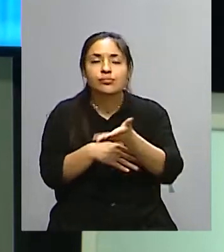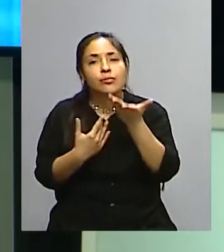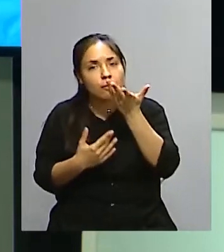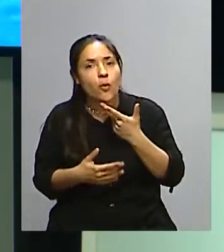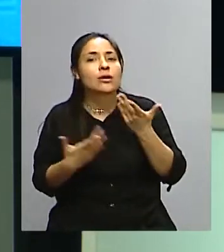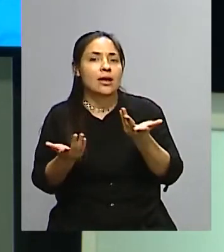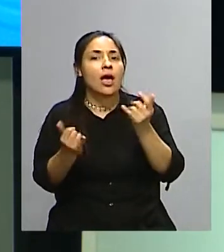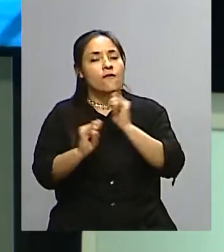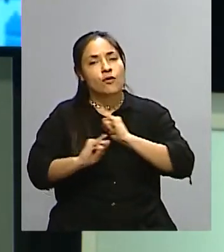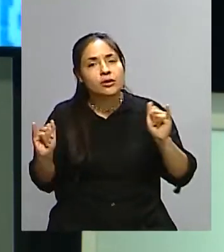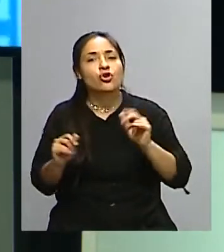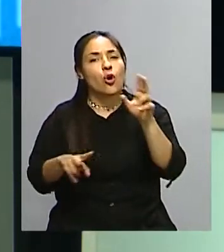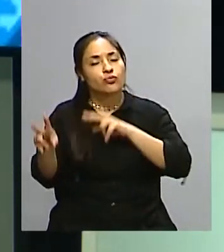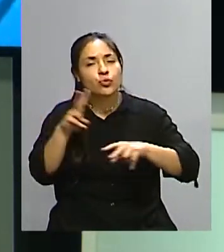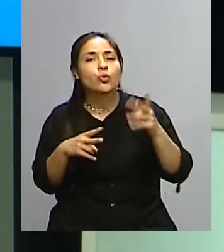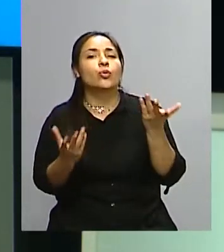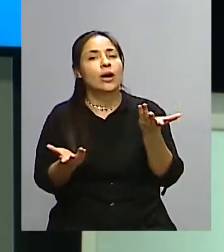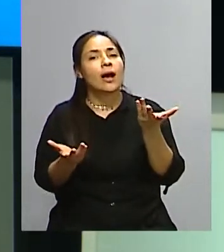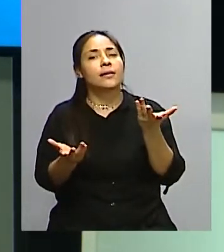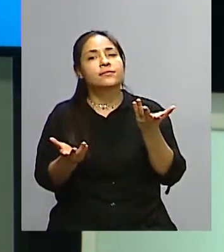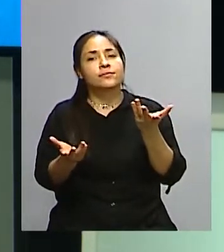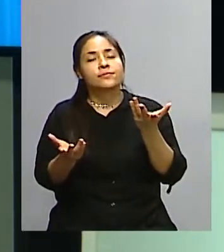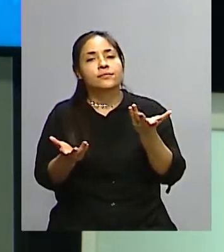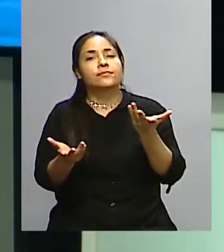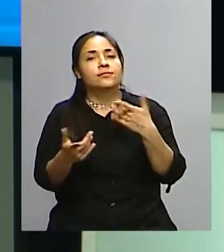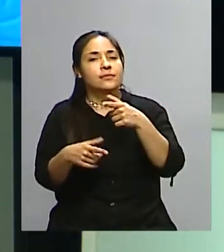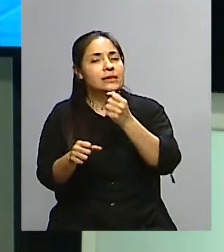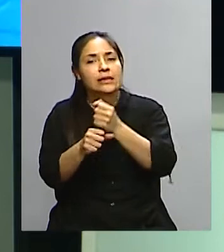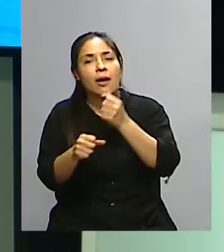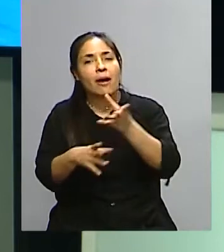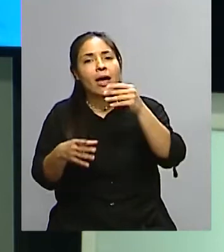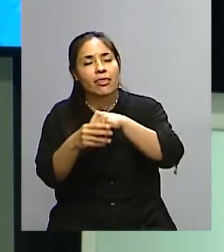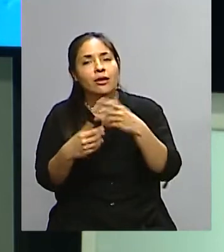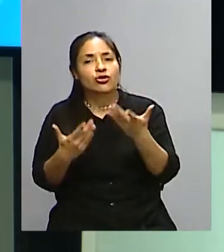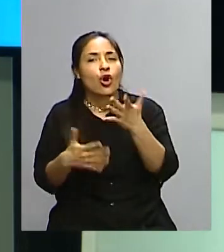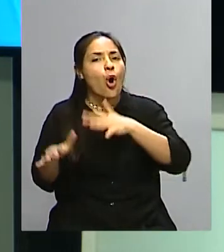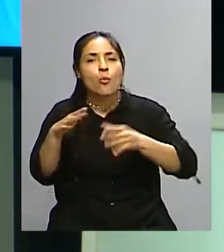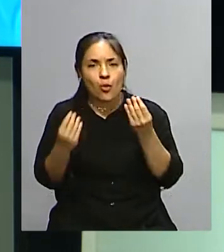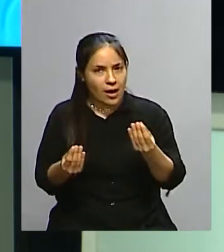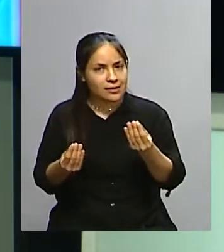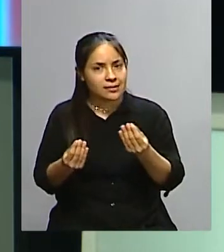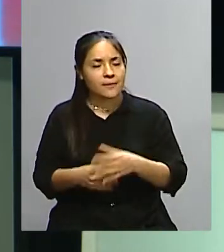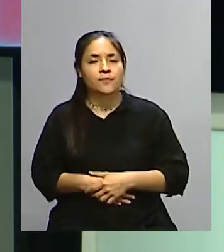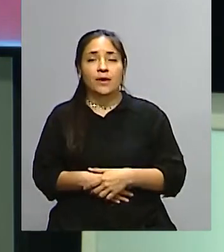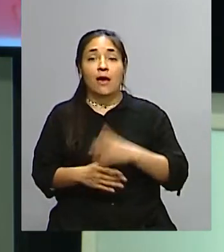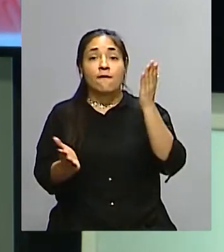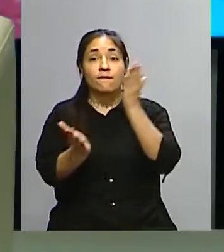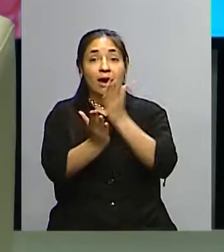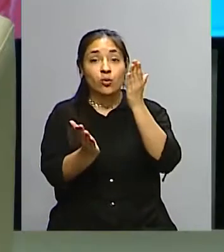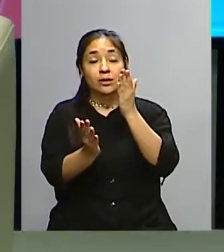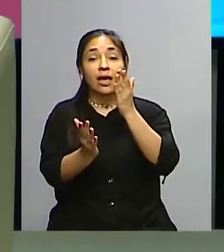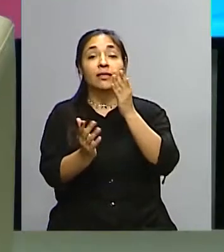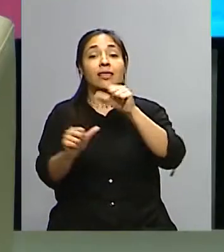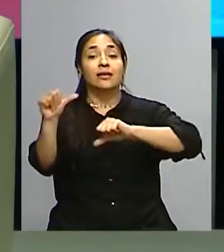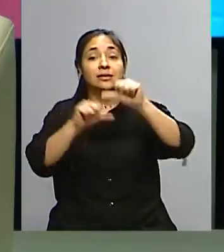ahí informarse, entender de qué se trata o qué trabajo van a llevar en el centro. ¿Cómo tienen que hacer? Acercarse a la Facultad de Ciencias Políticas.